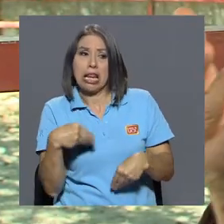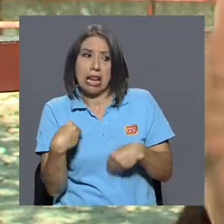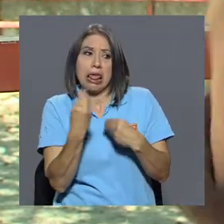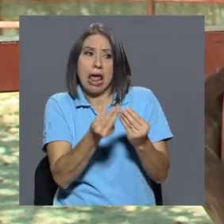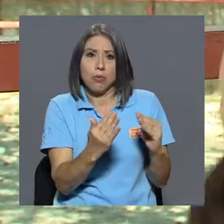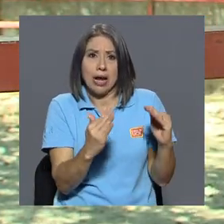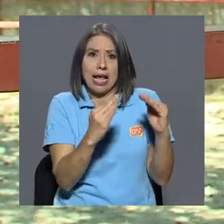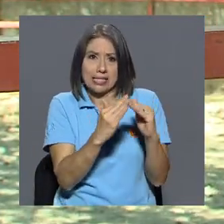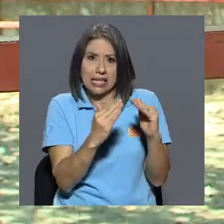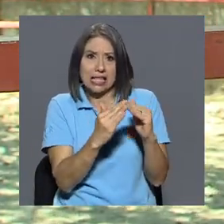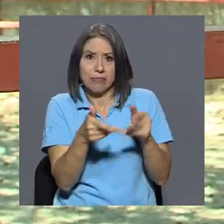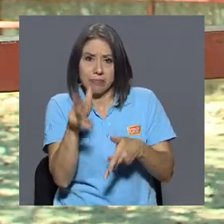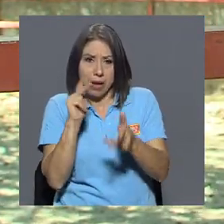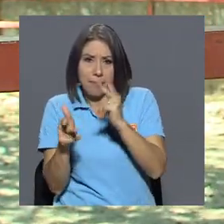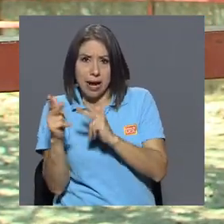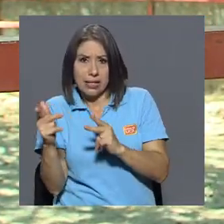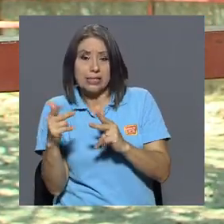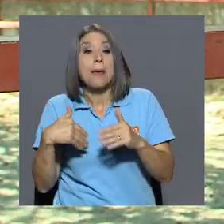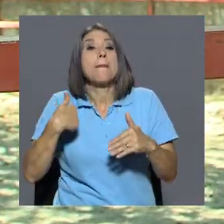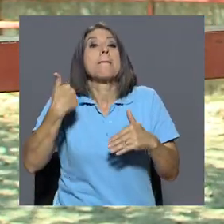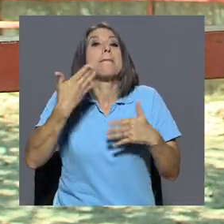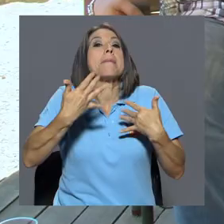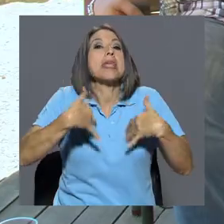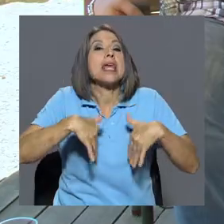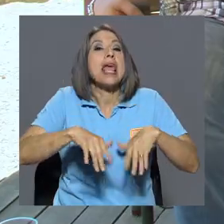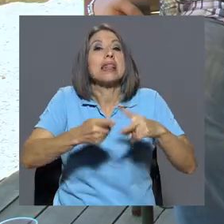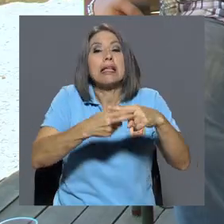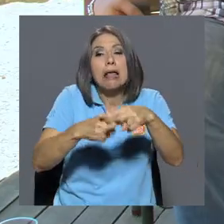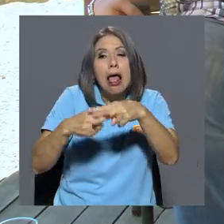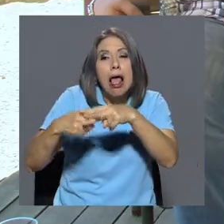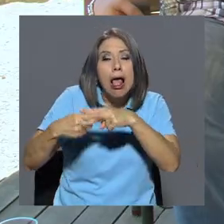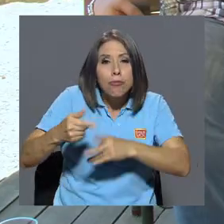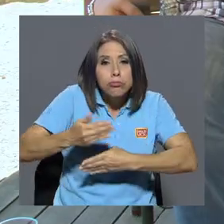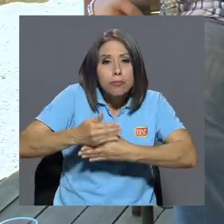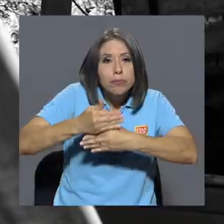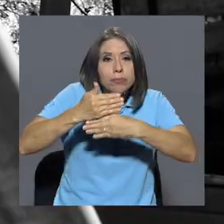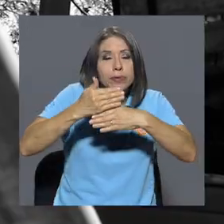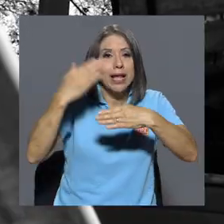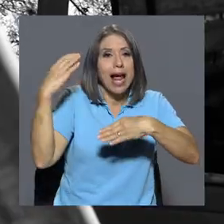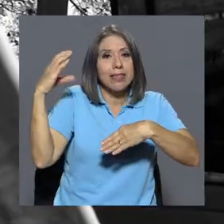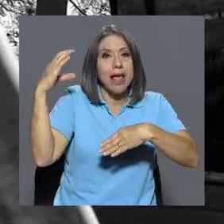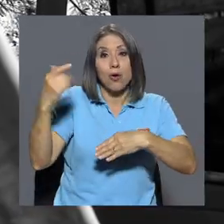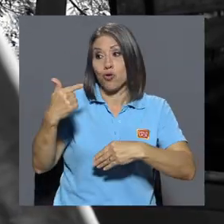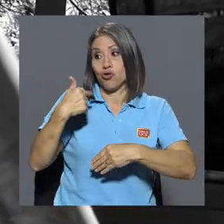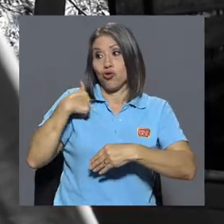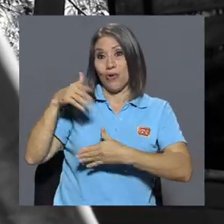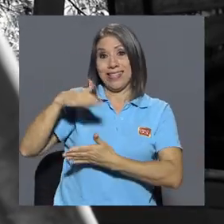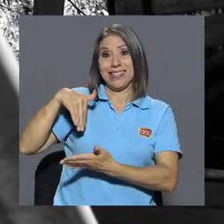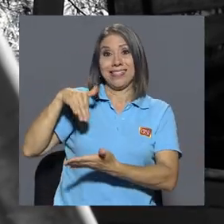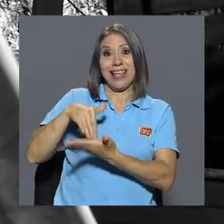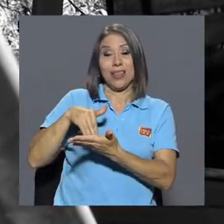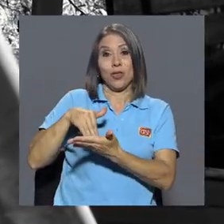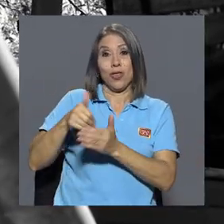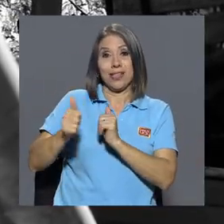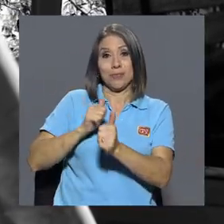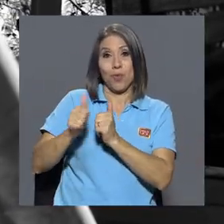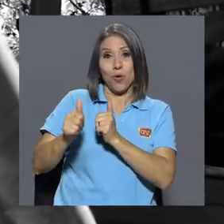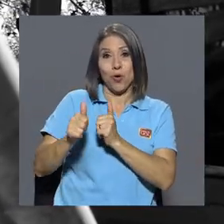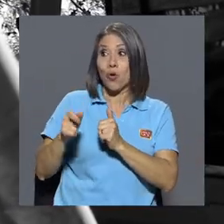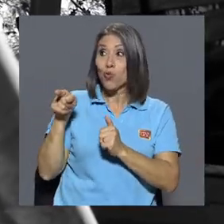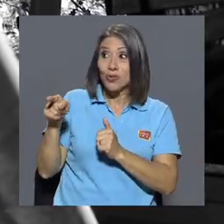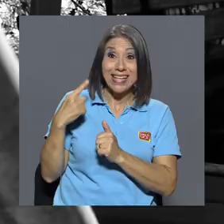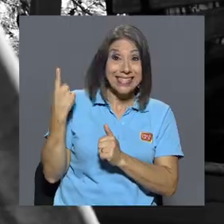para mientras se arregla lo de Cartago. Yo estoy en el centro de Sports. ¿Viajaban juntos en el autobús? A las 6 de la